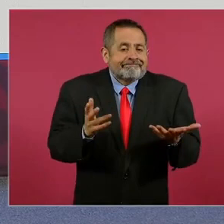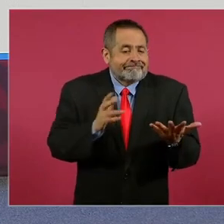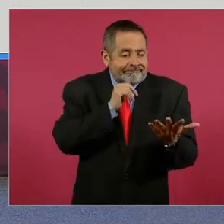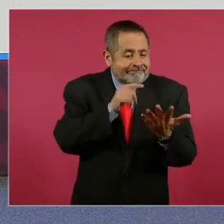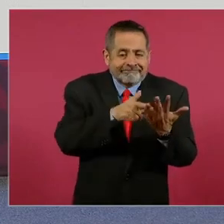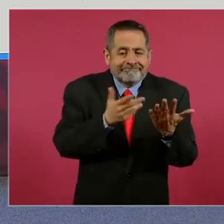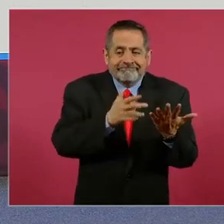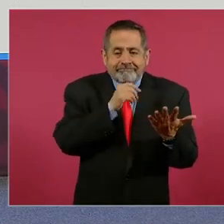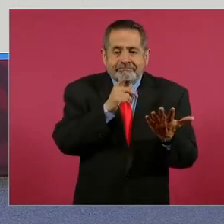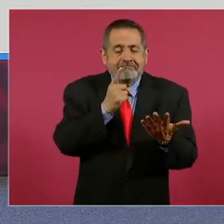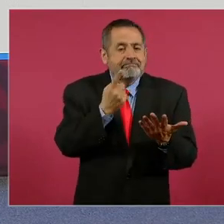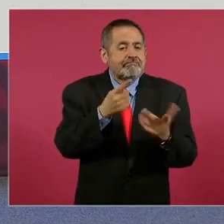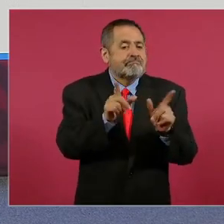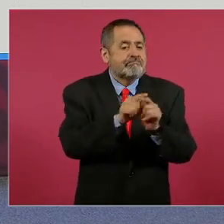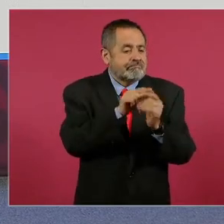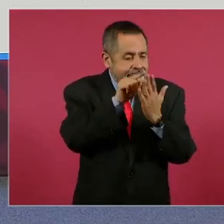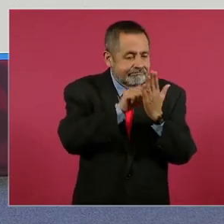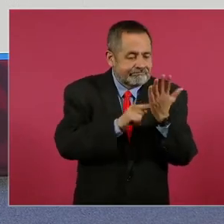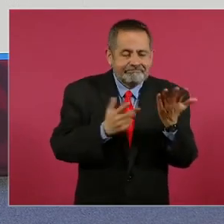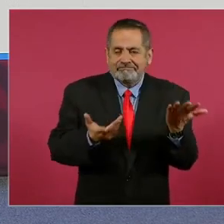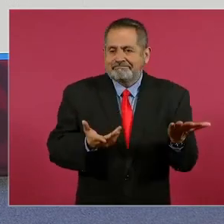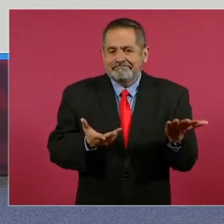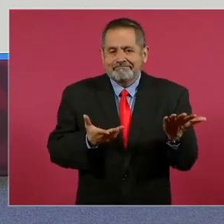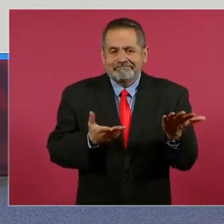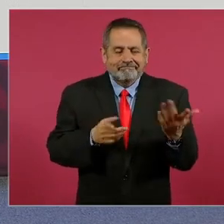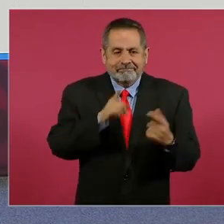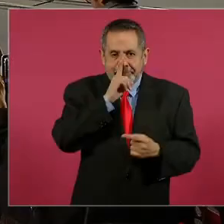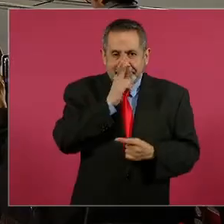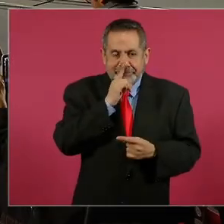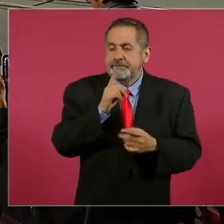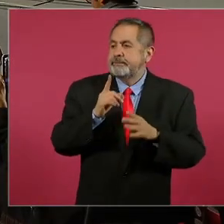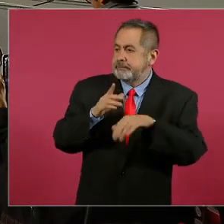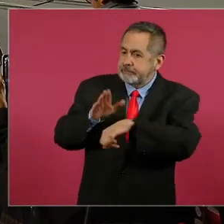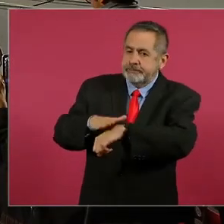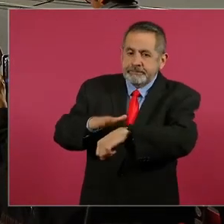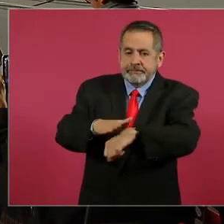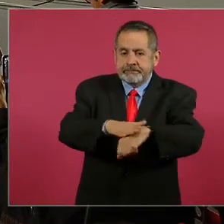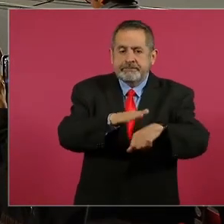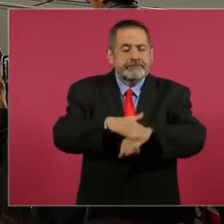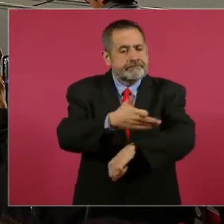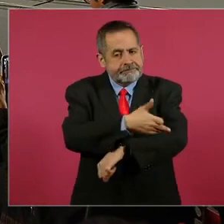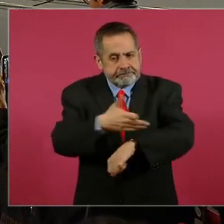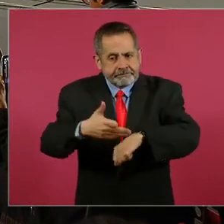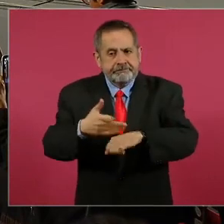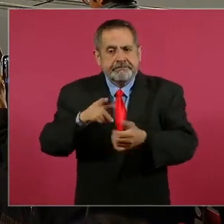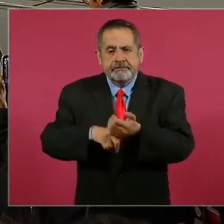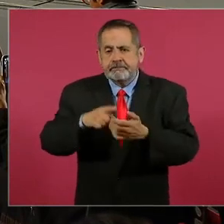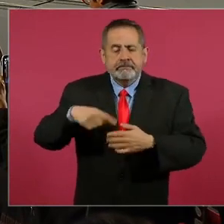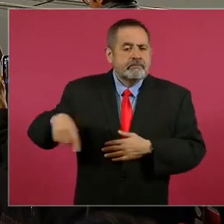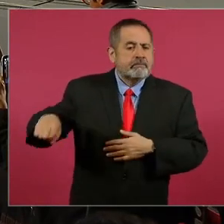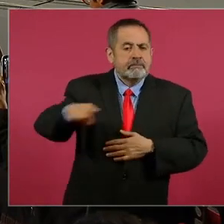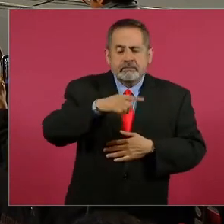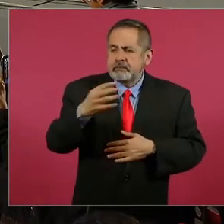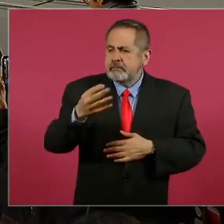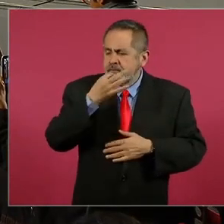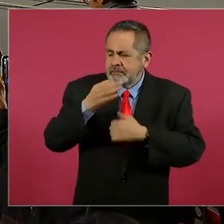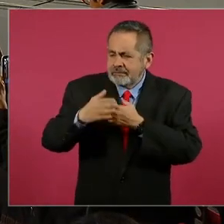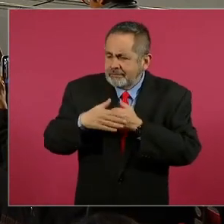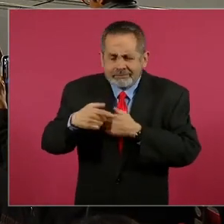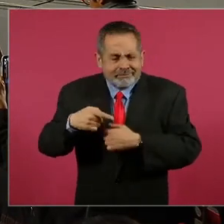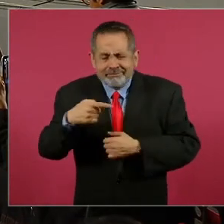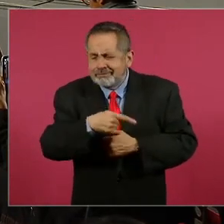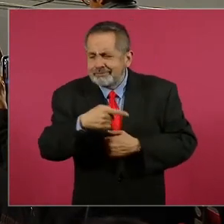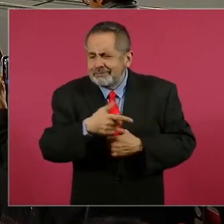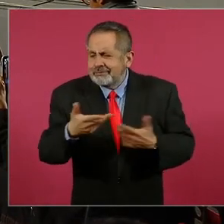estos casos estamos convocando a la población, a las familias y a los propios reportantes sobre